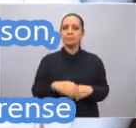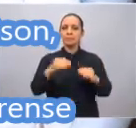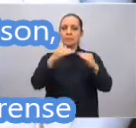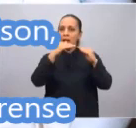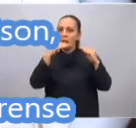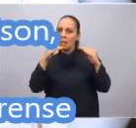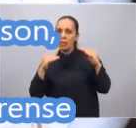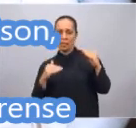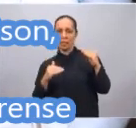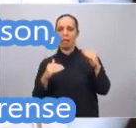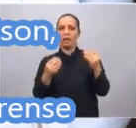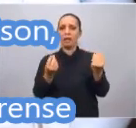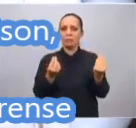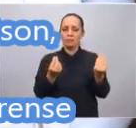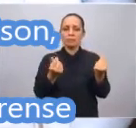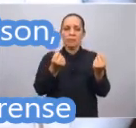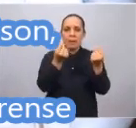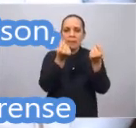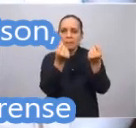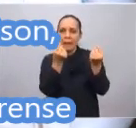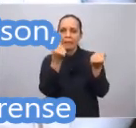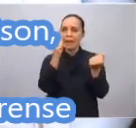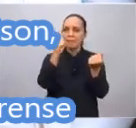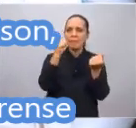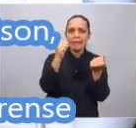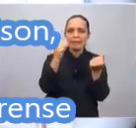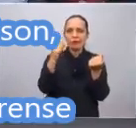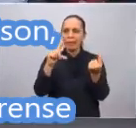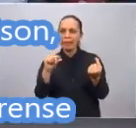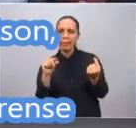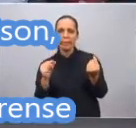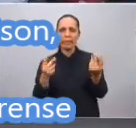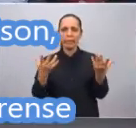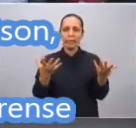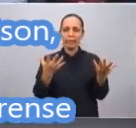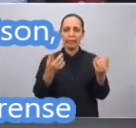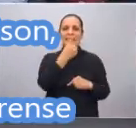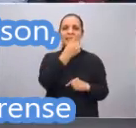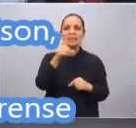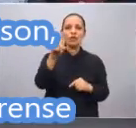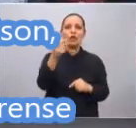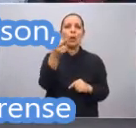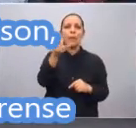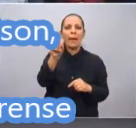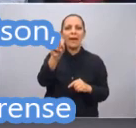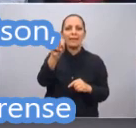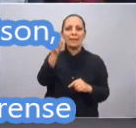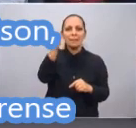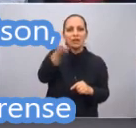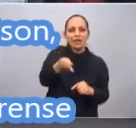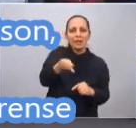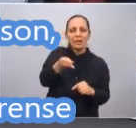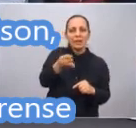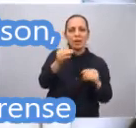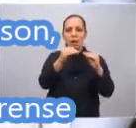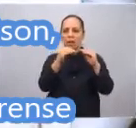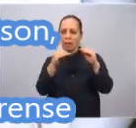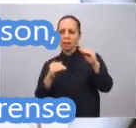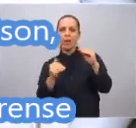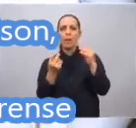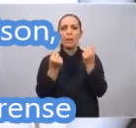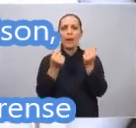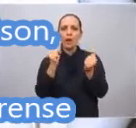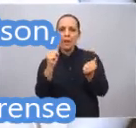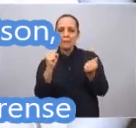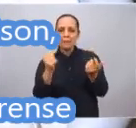devaluación, la devaluación más grande de la historia, 120 puntos fue la devaluación, con